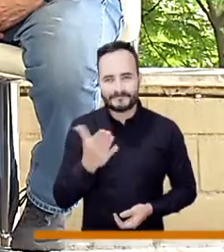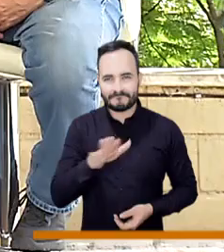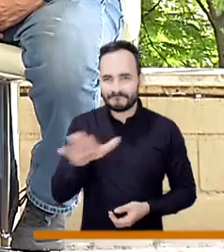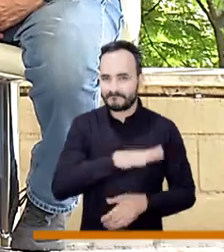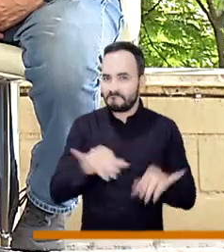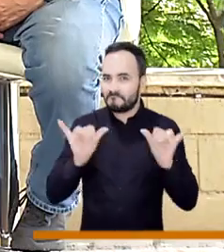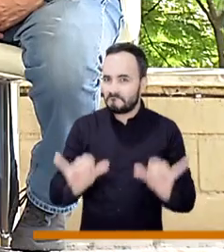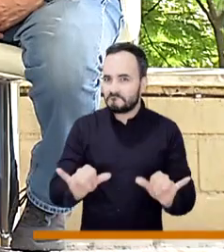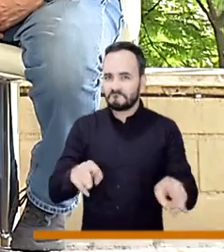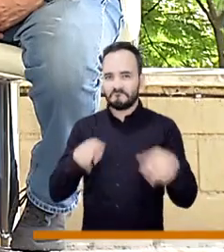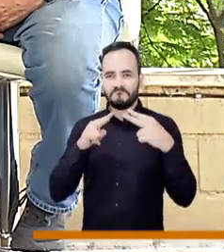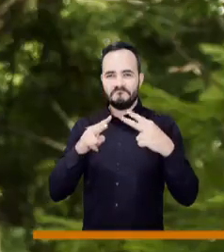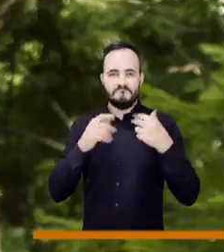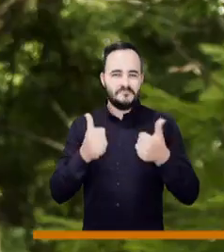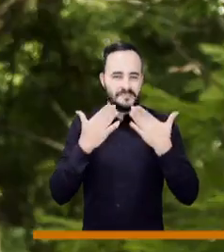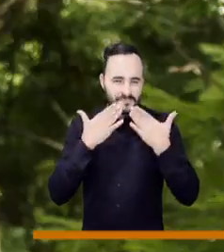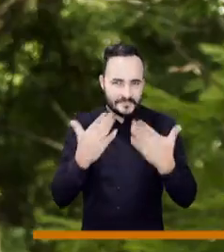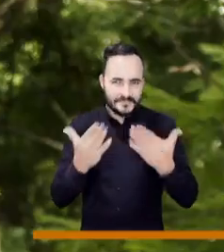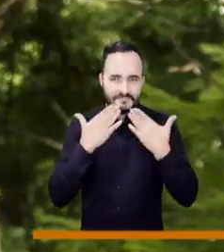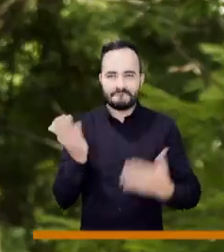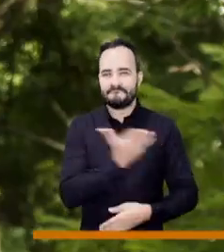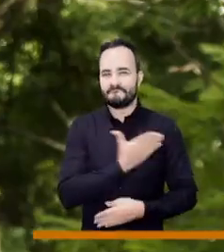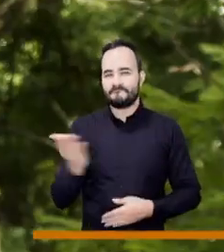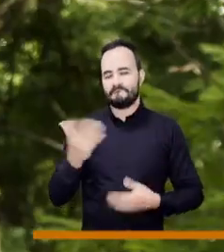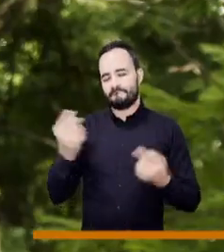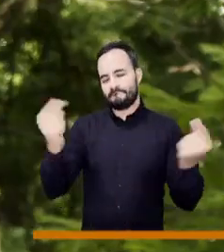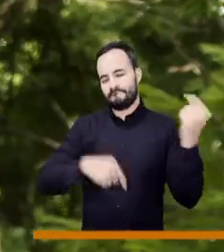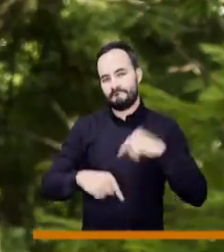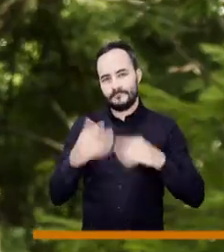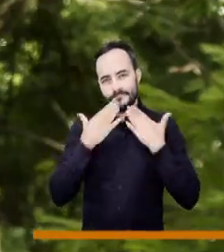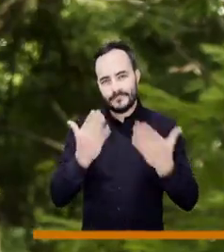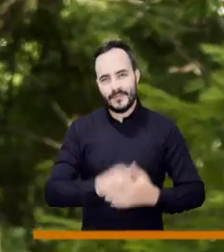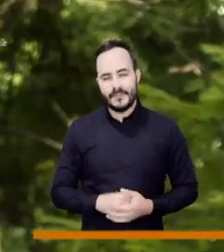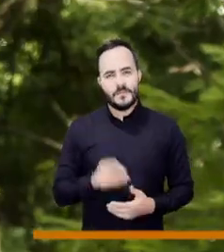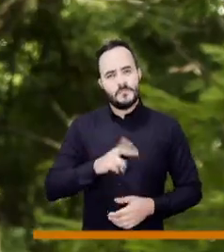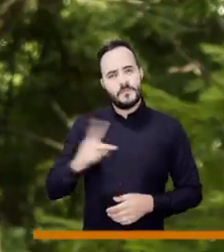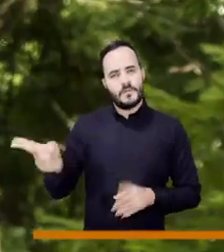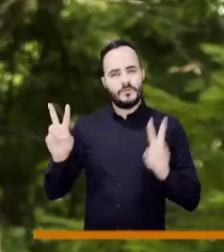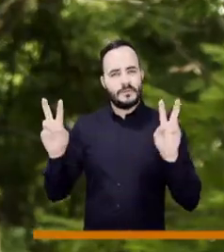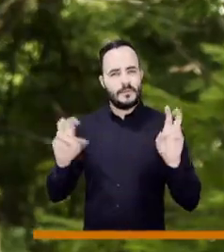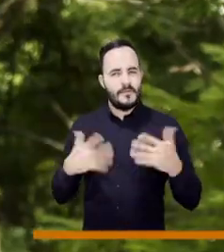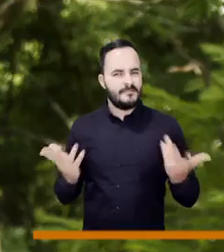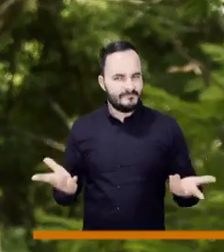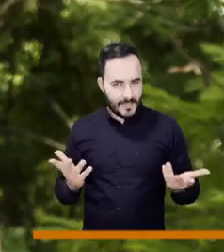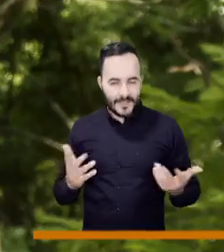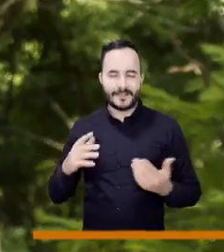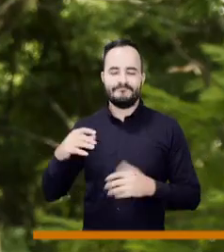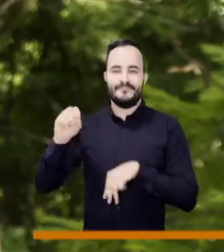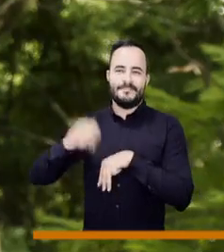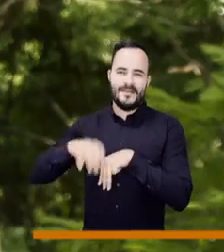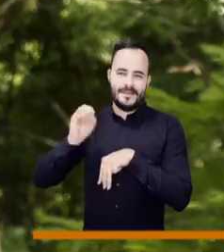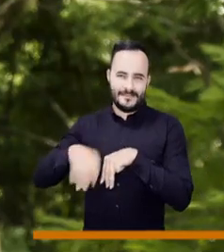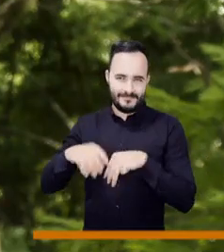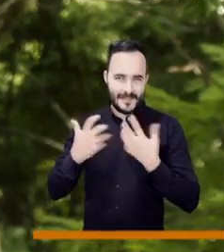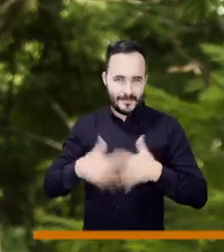Gracias por continuar con nosotros aquí en De Frente a la Gente y hablemos de otro tema, el que involucra a Envarias, la llegada al límite